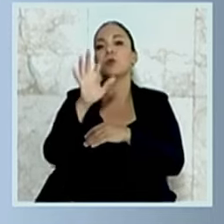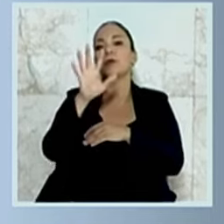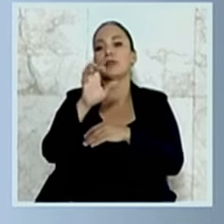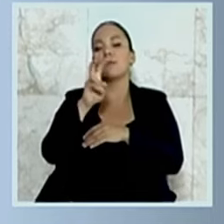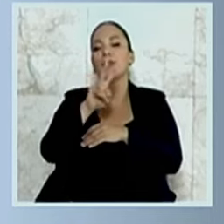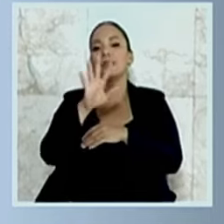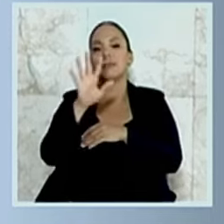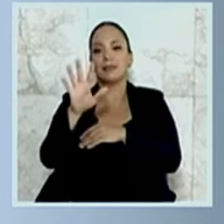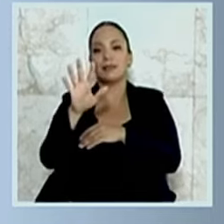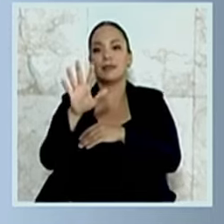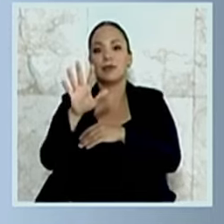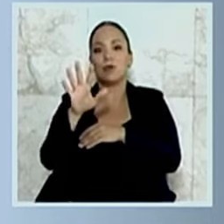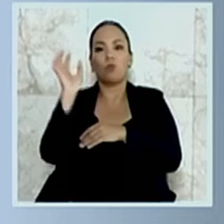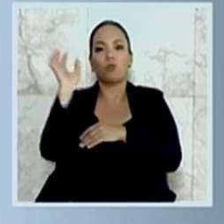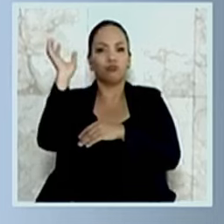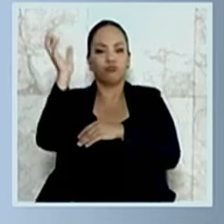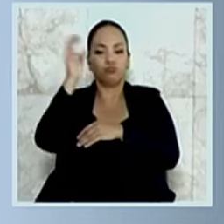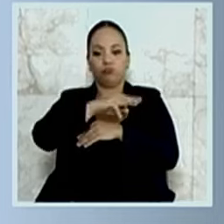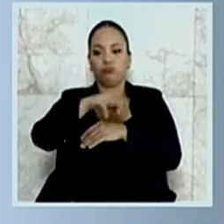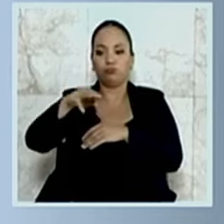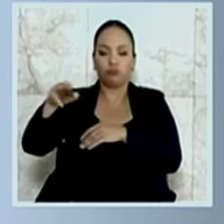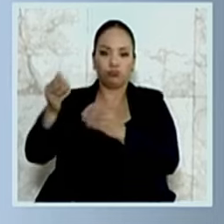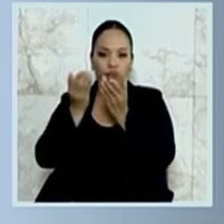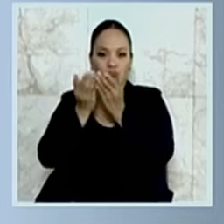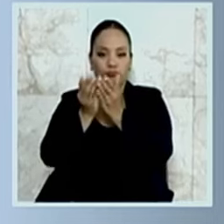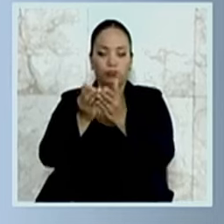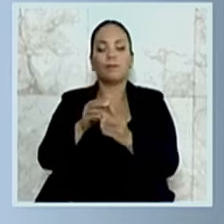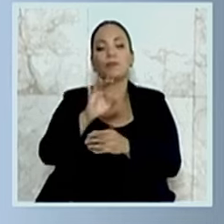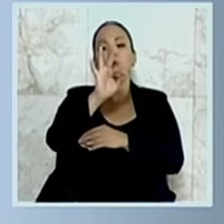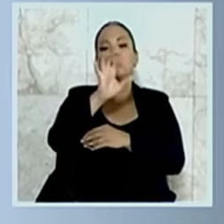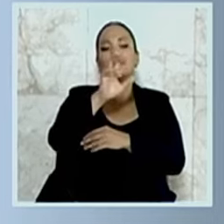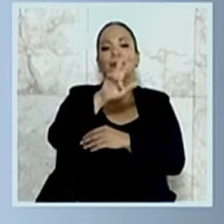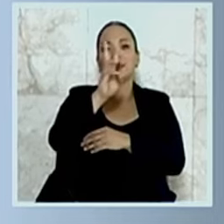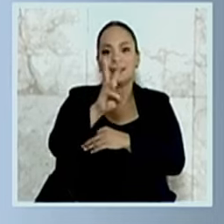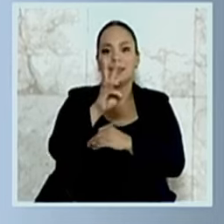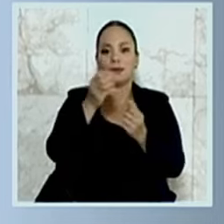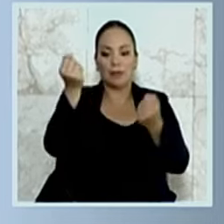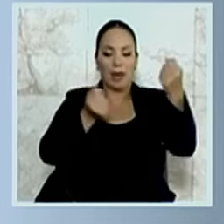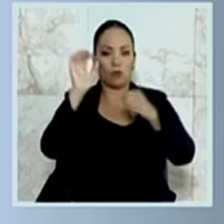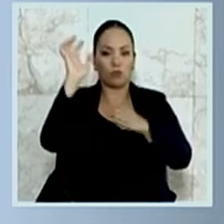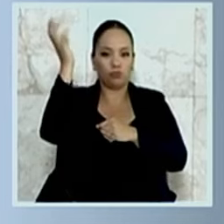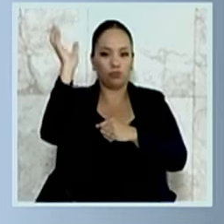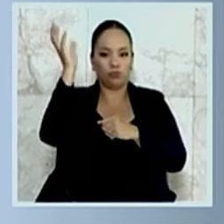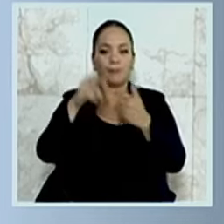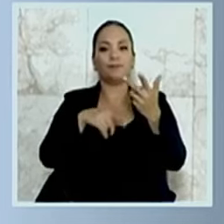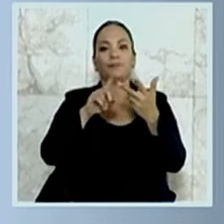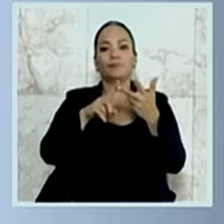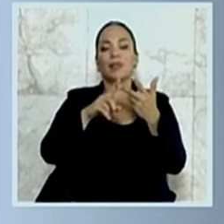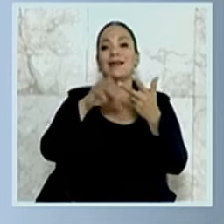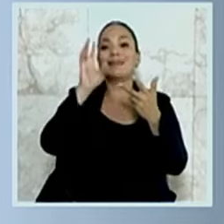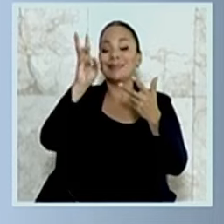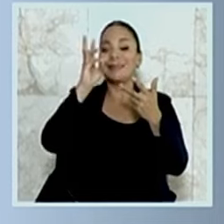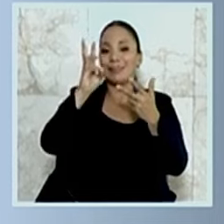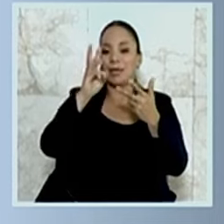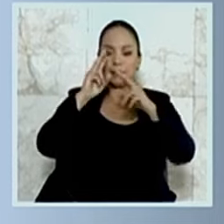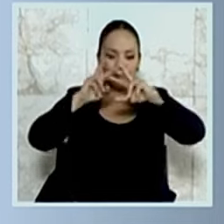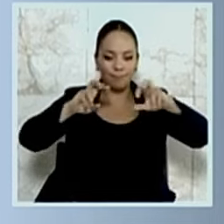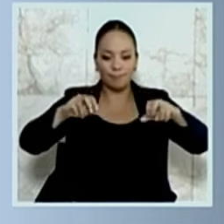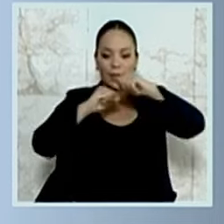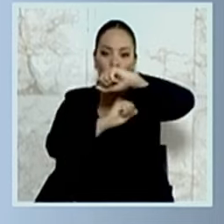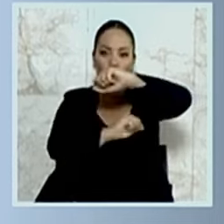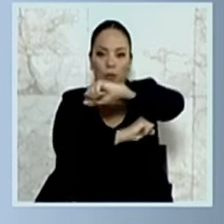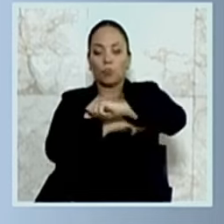Drogas. En conjunto, entre el 17 de abril y el 28 de mayo, se han realizado 525